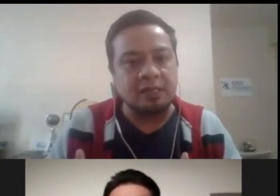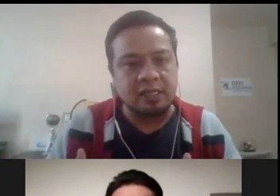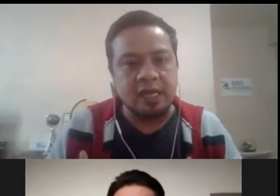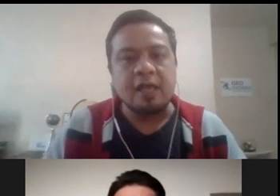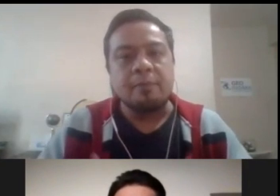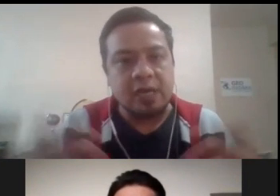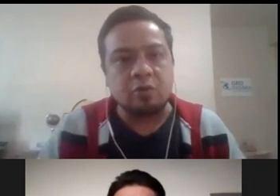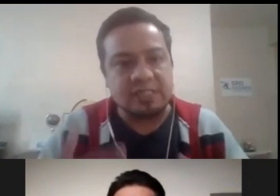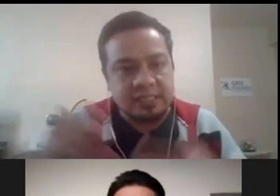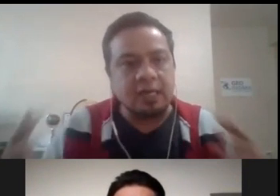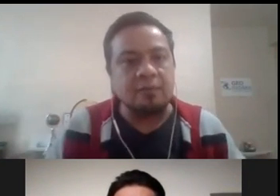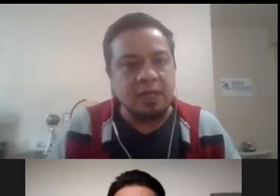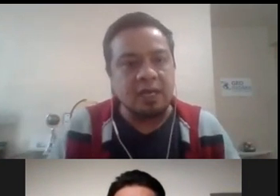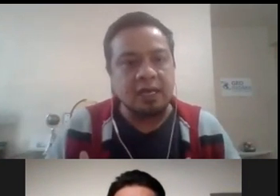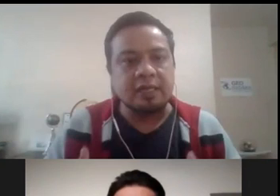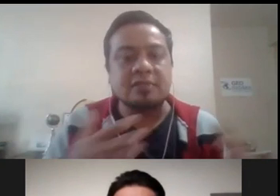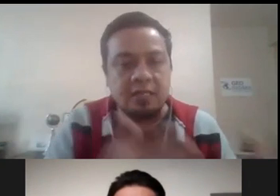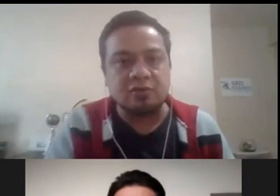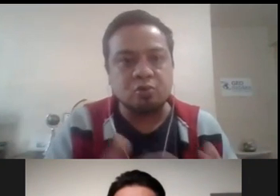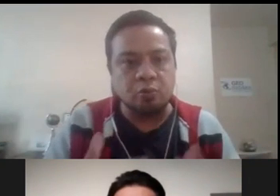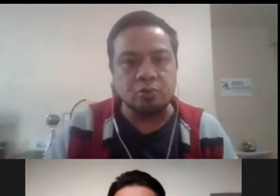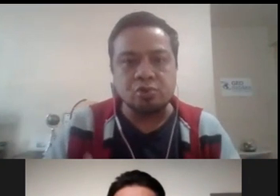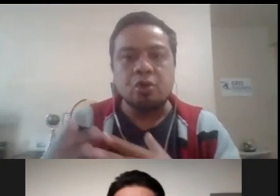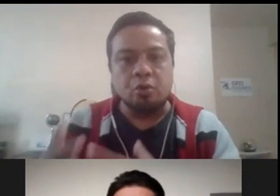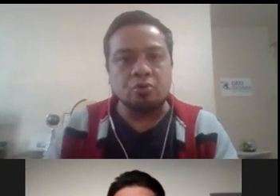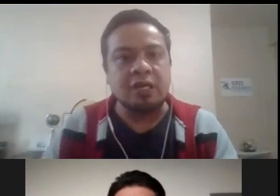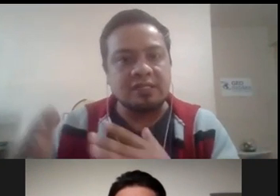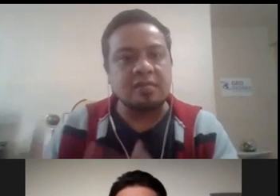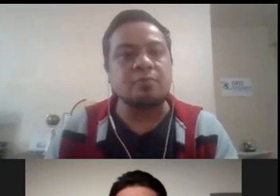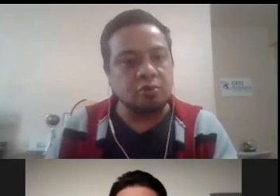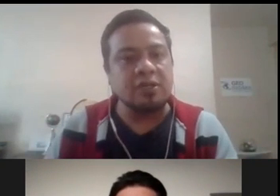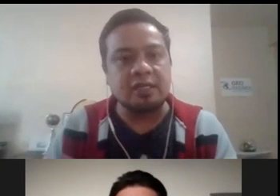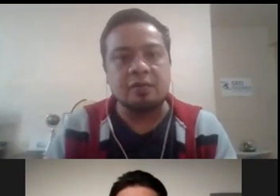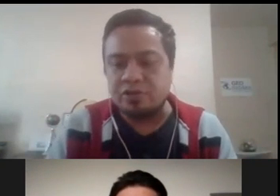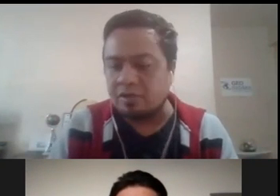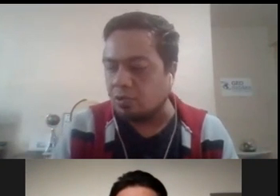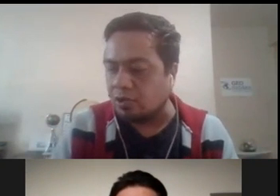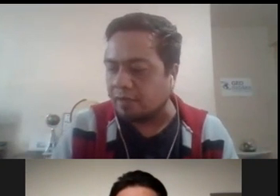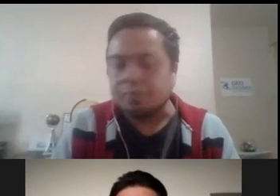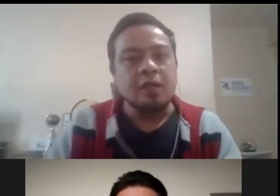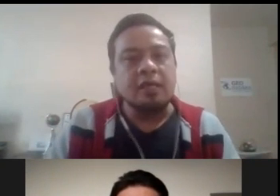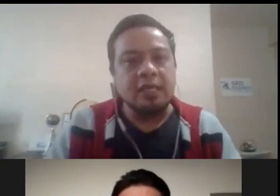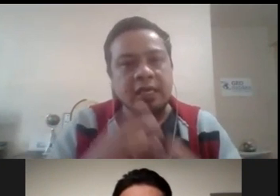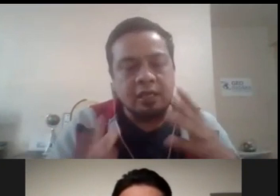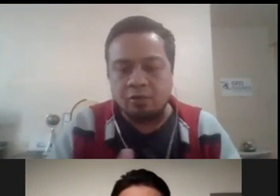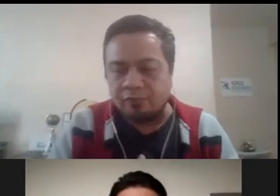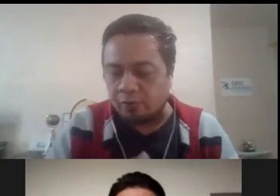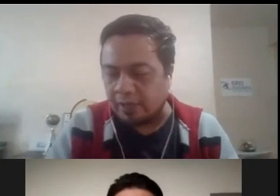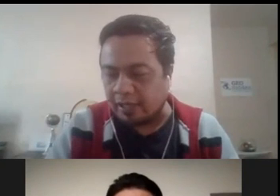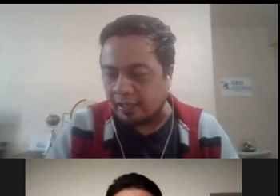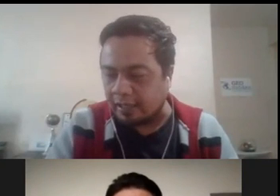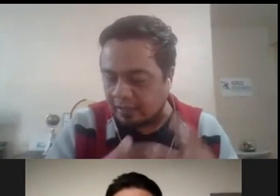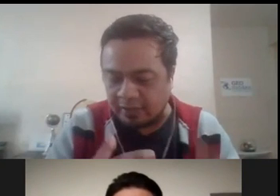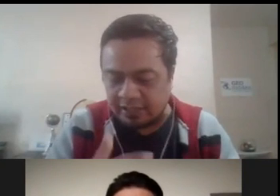de partida para comenzar a cambiar ciertos rumbos o ciertas áreas de oportunidad que el municipio tiene. Y